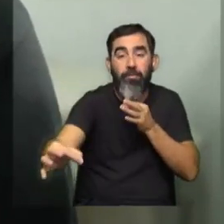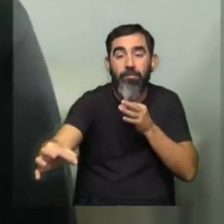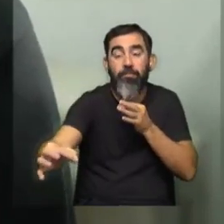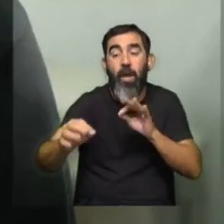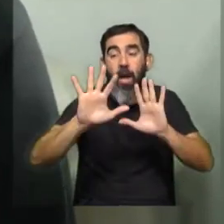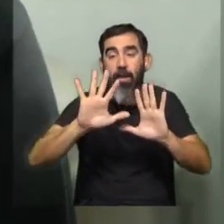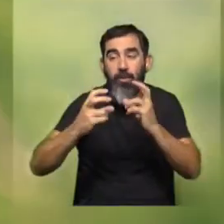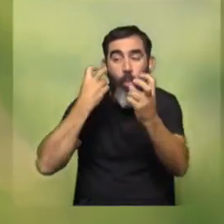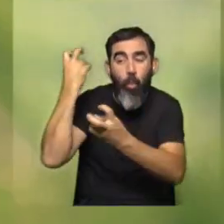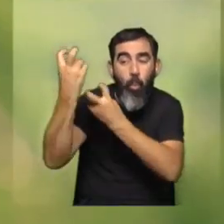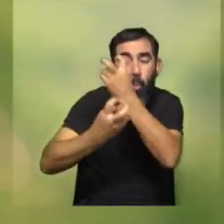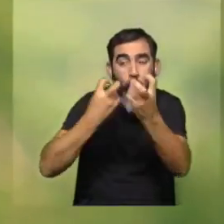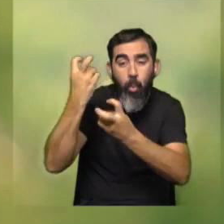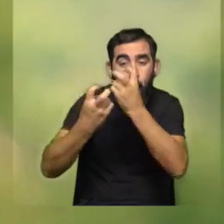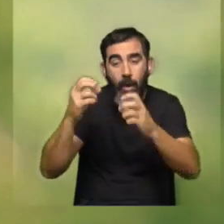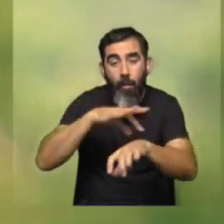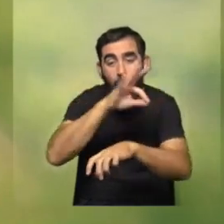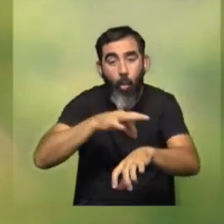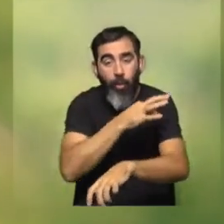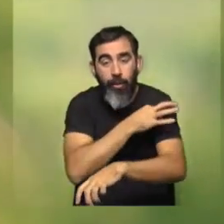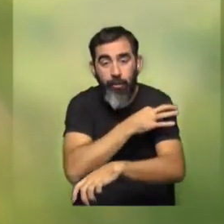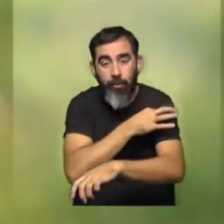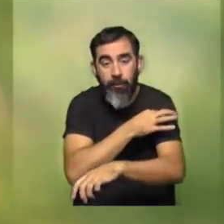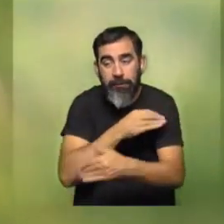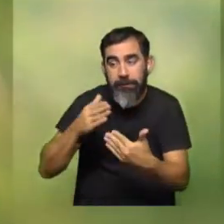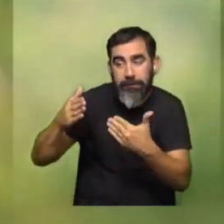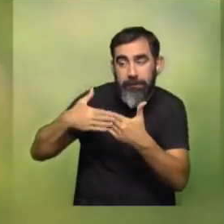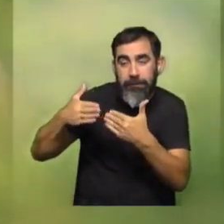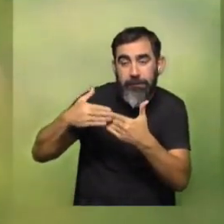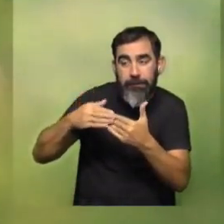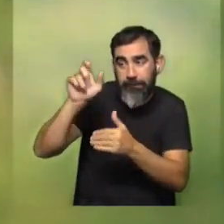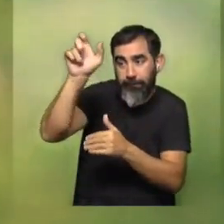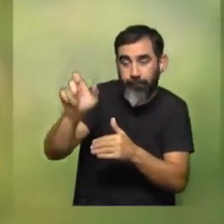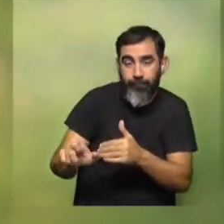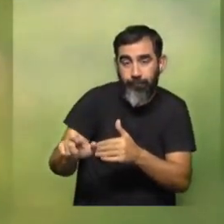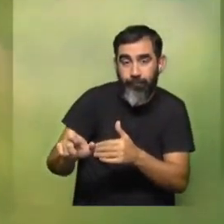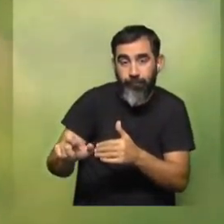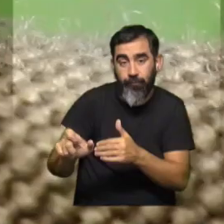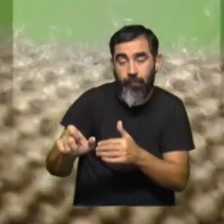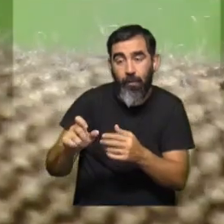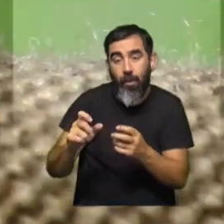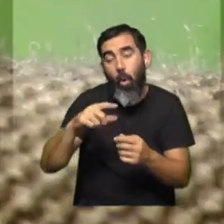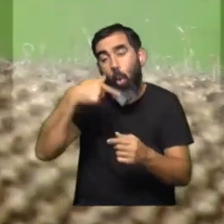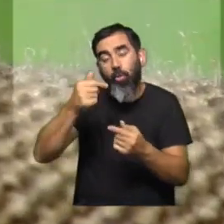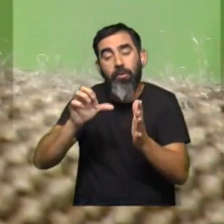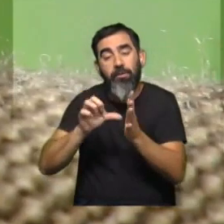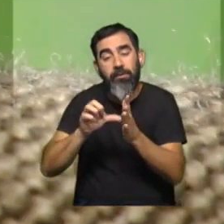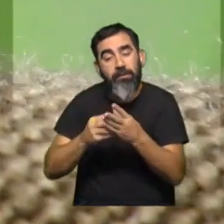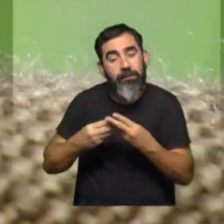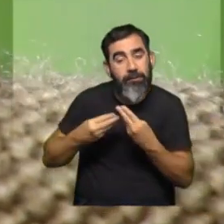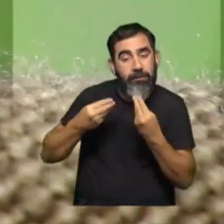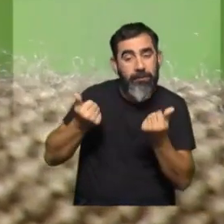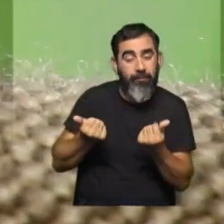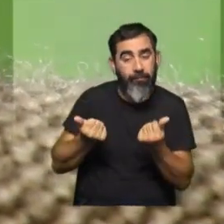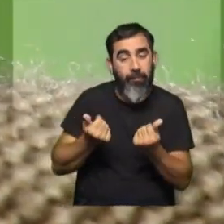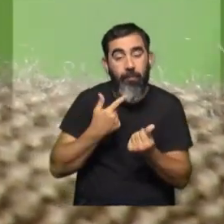comportamiento de búsqueda del mosquito. Una vez que el mosquito está más cerca de la presa, empieza a utilizar otros sistemas sensoriales. Entonces,